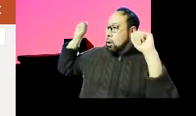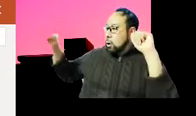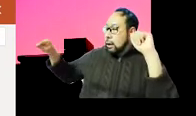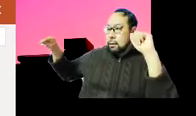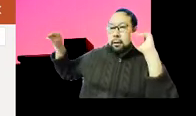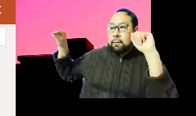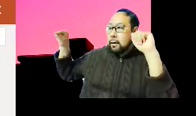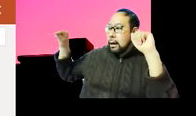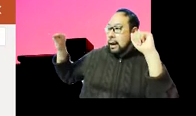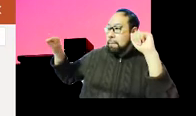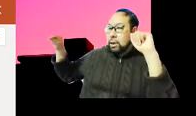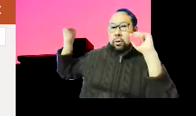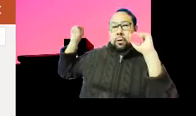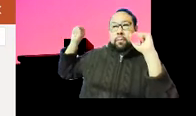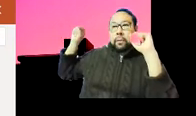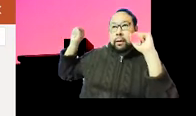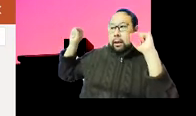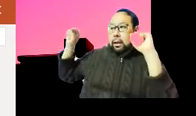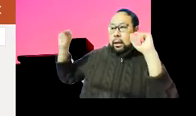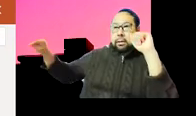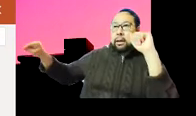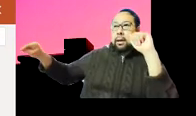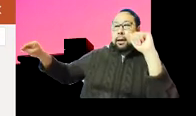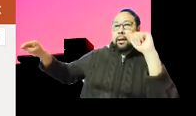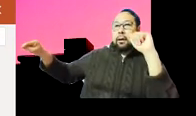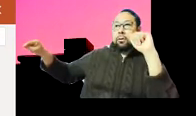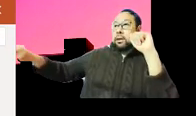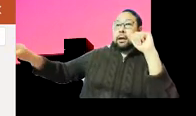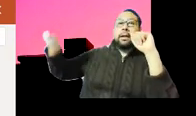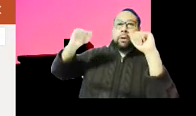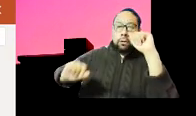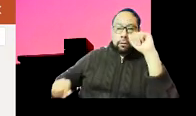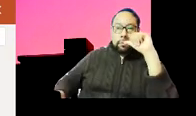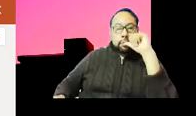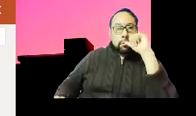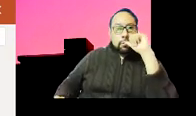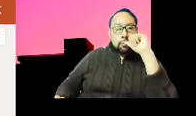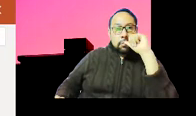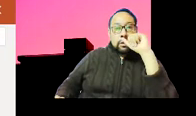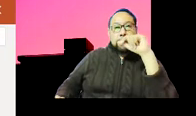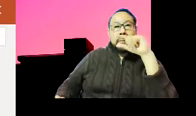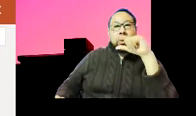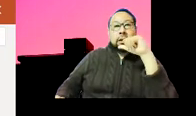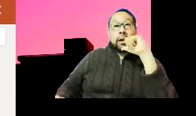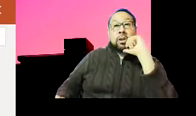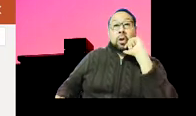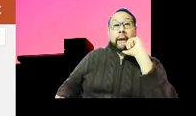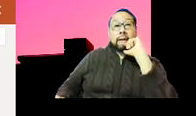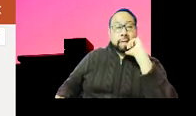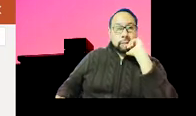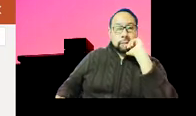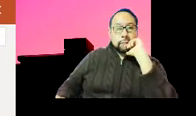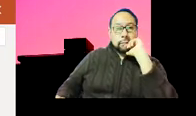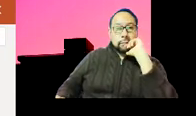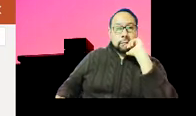vas y me recoges rápido ese suéter que está en el suelo, se va a molestar y no lo va